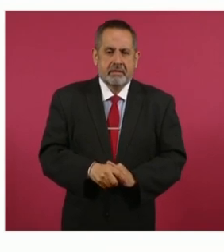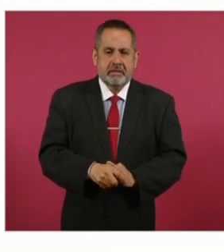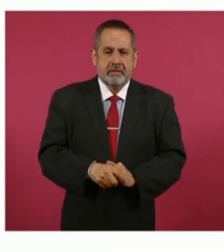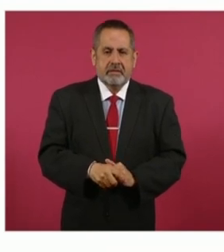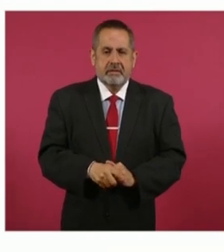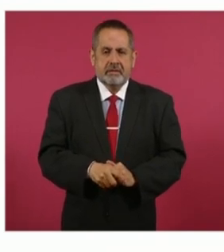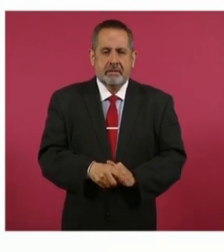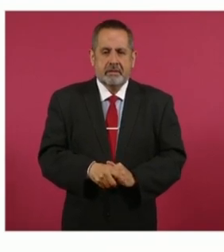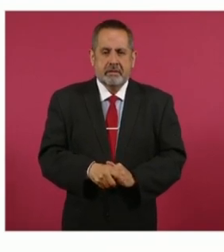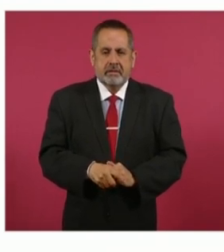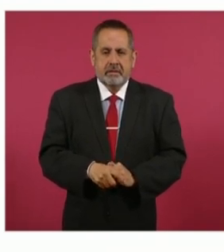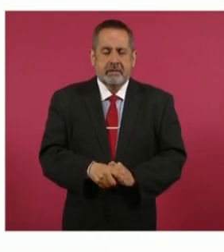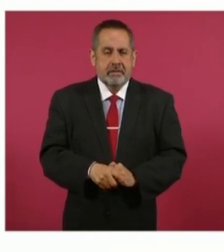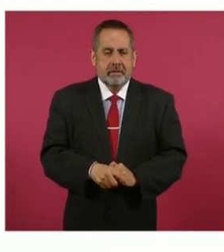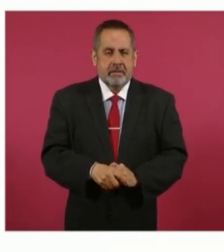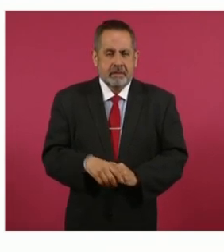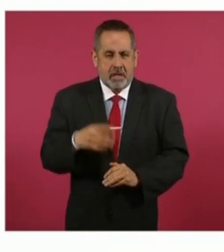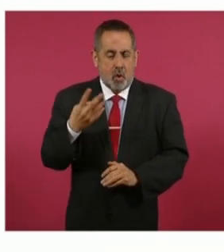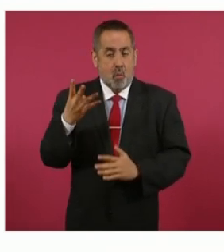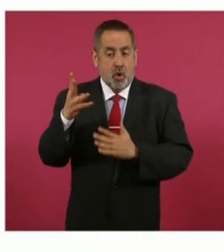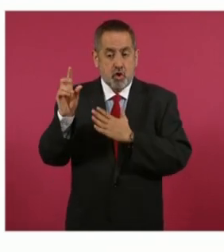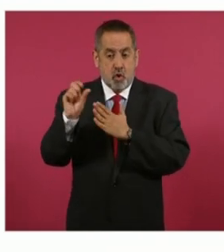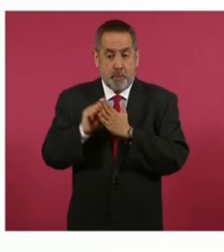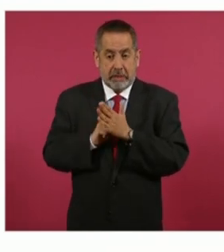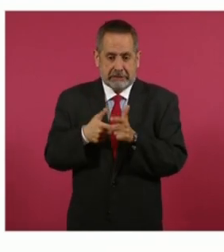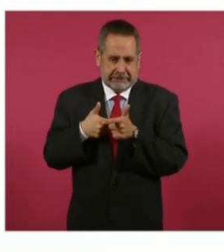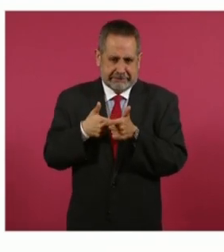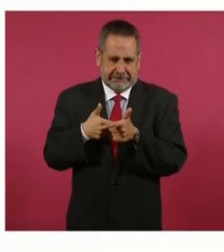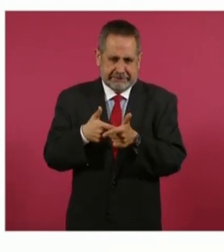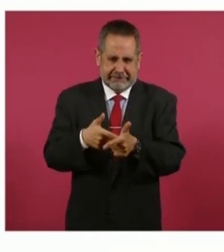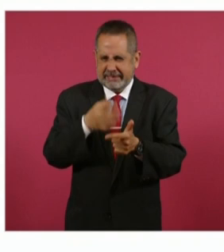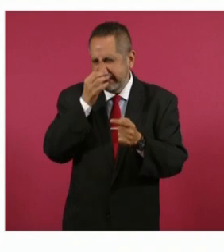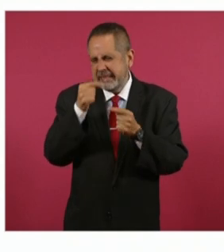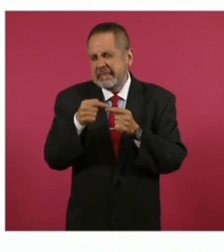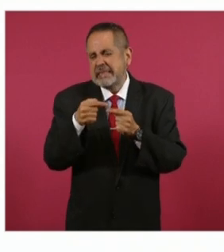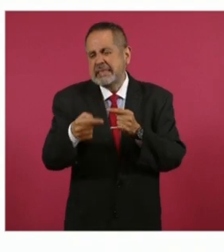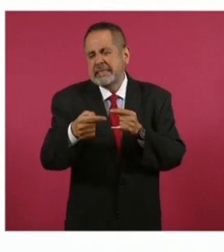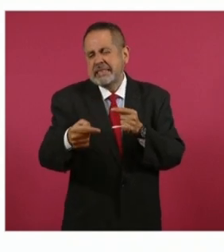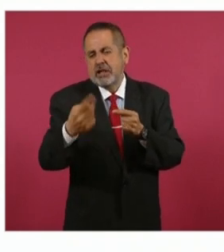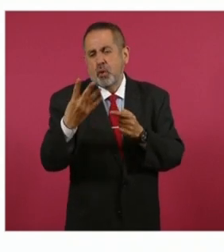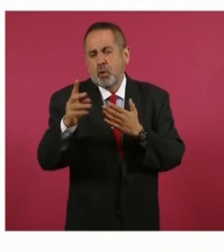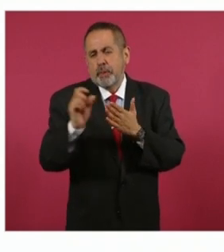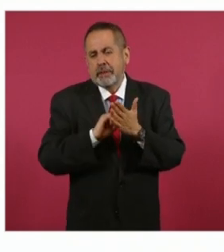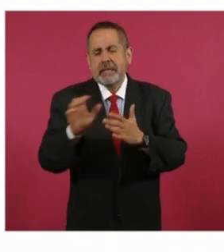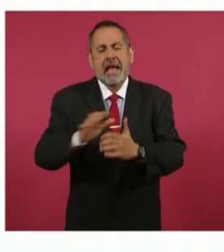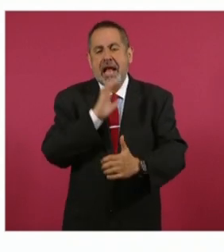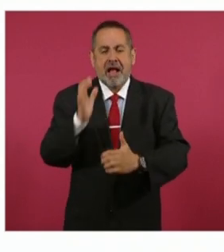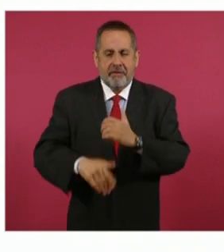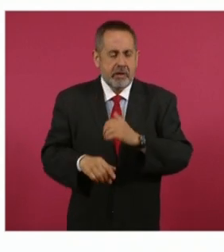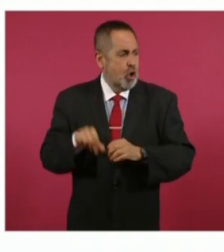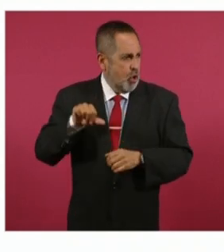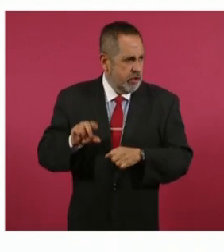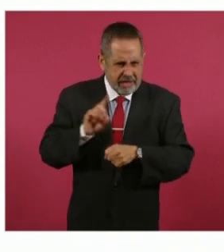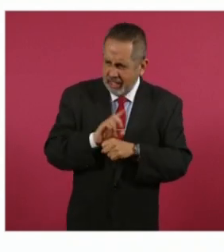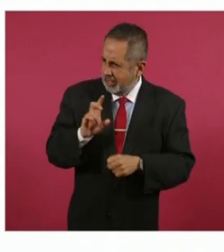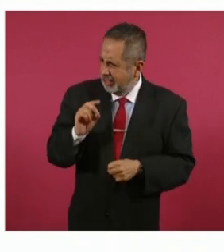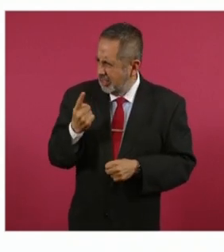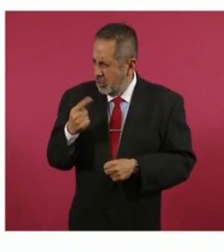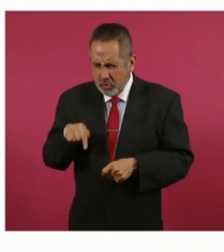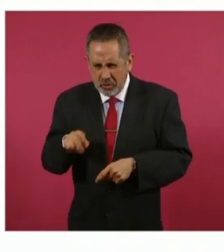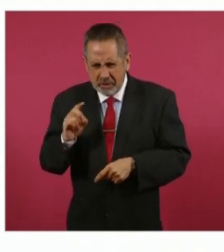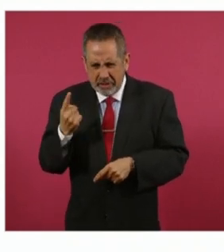ya son cuatro meses nada más hoy es 31 ¿no?